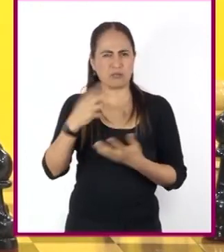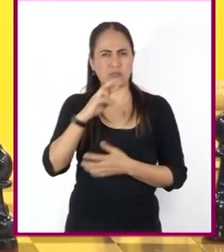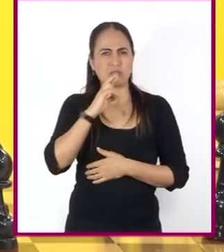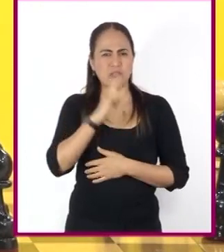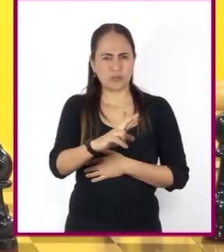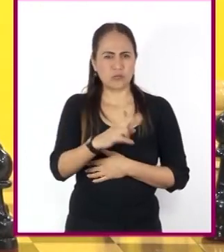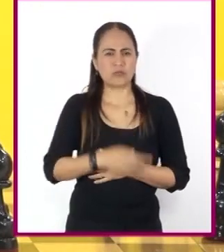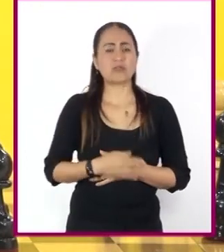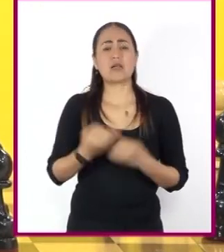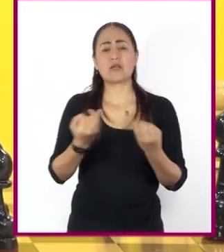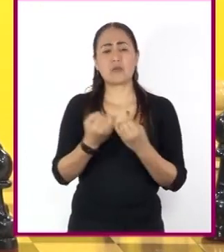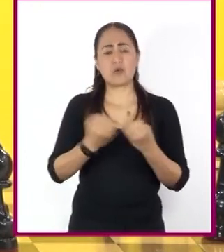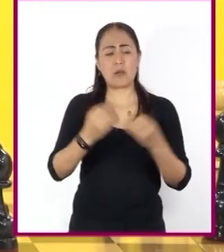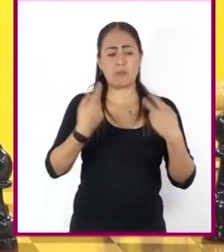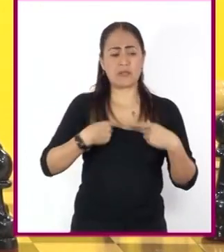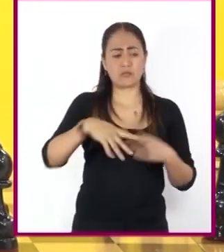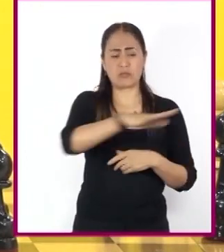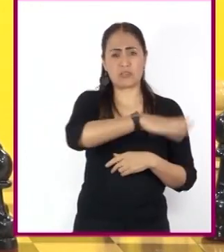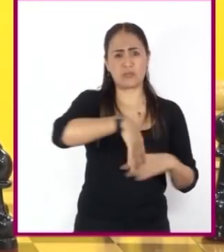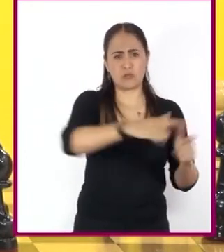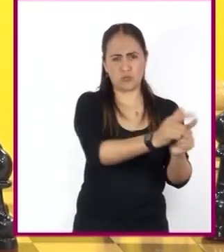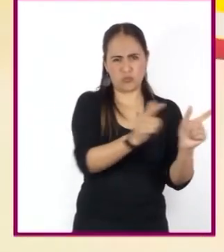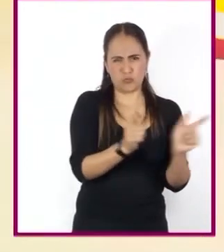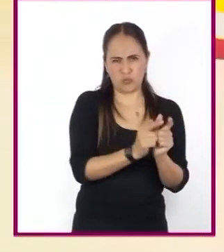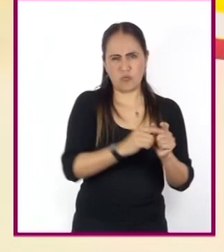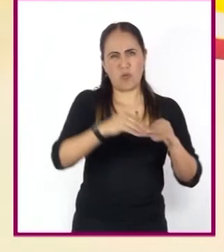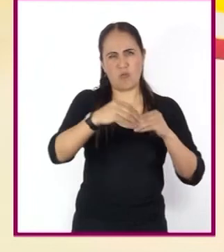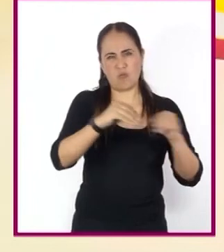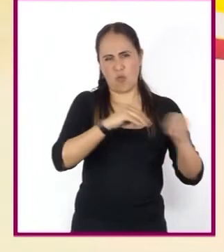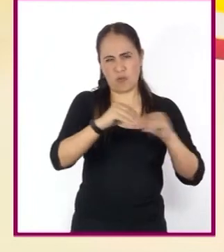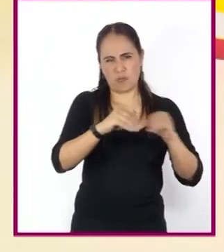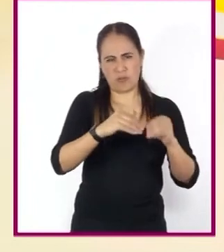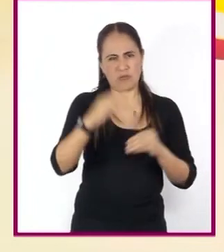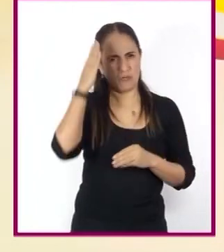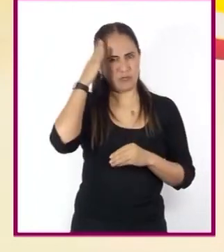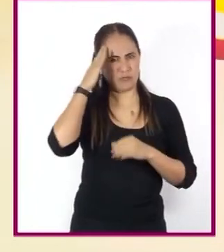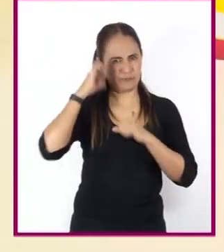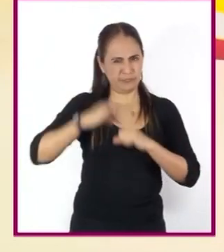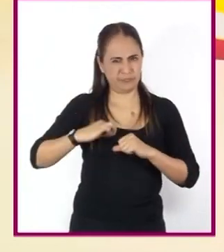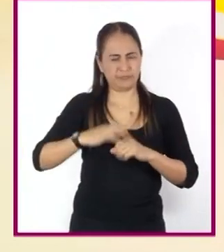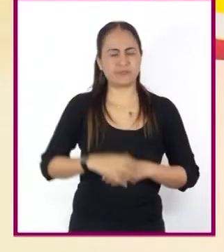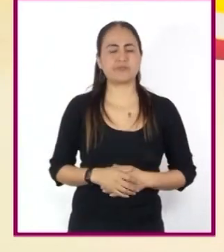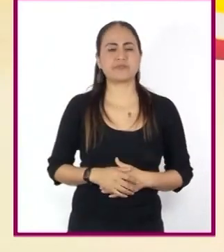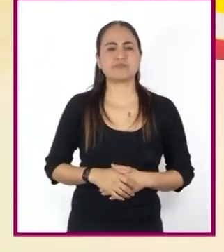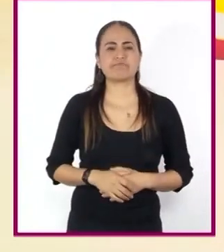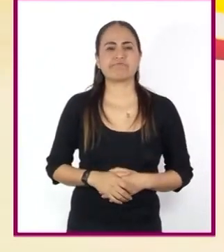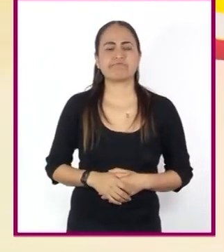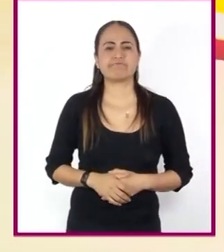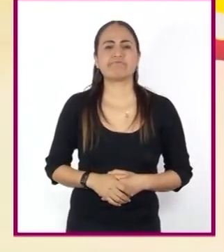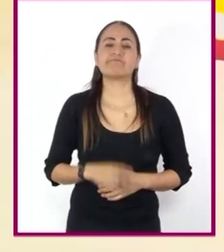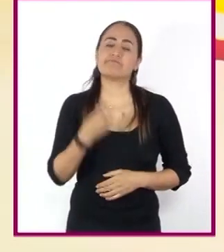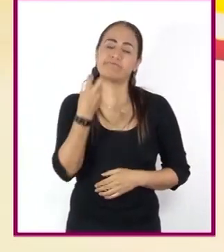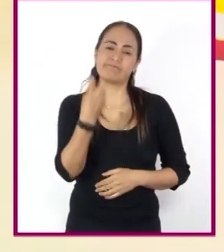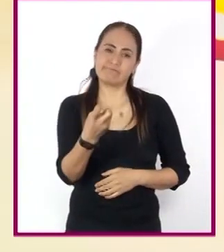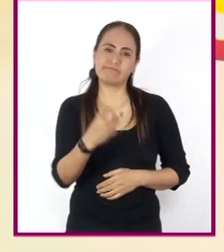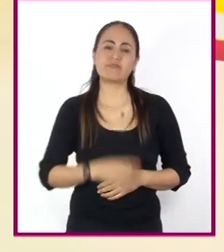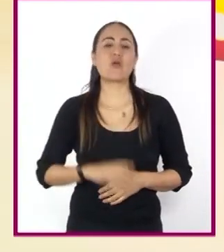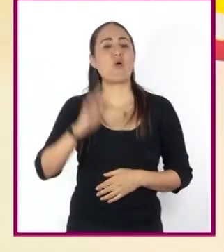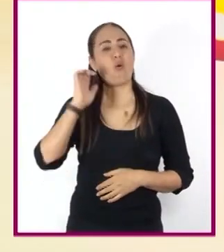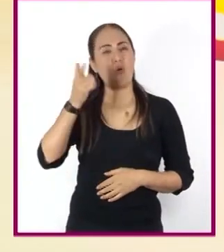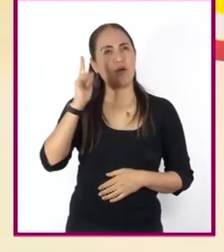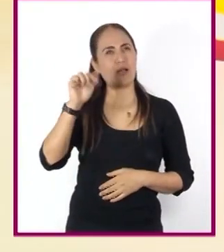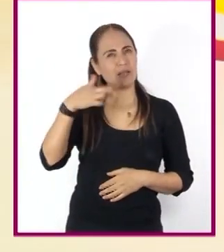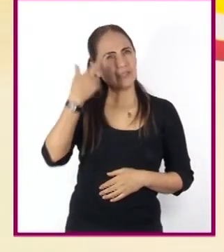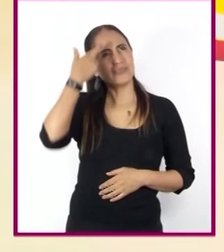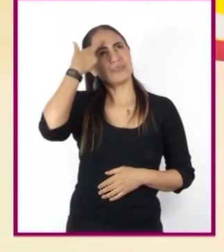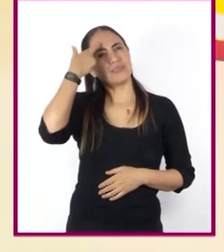de las ideas de la Ilustración dentro de las colonias. En efecto, maestra, esperamos que este repaso haya sido